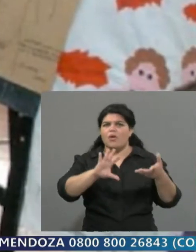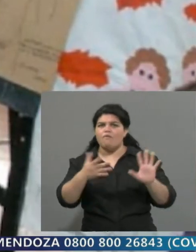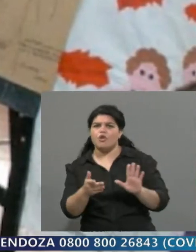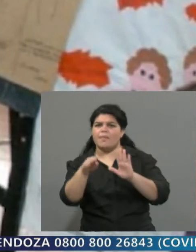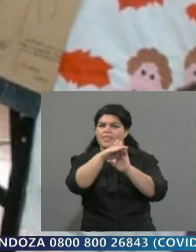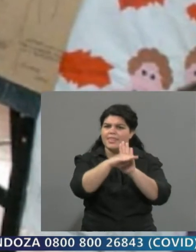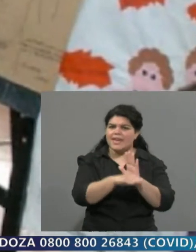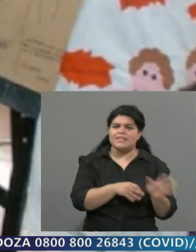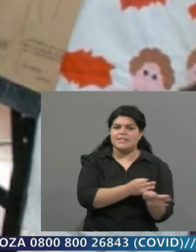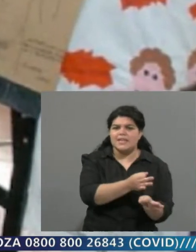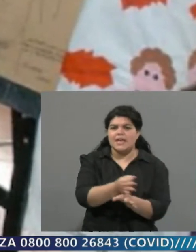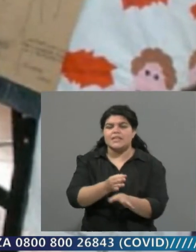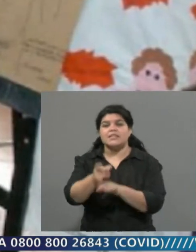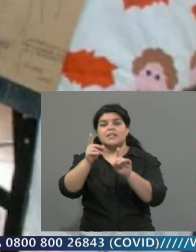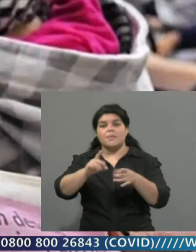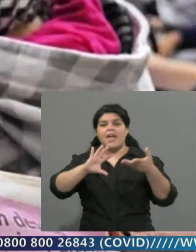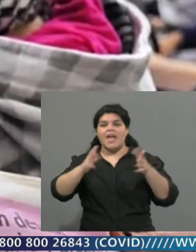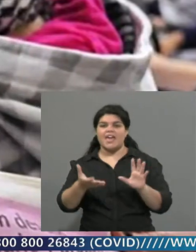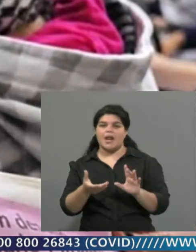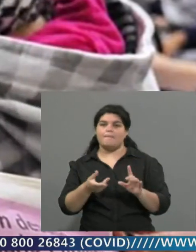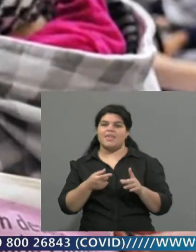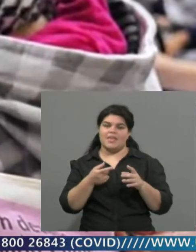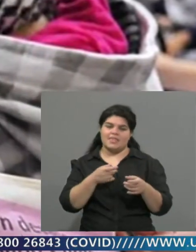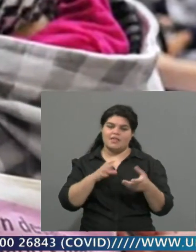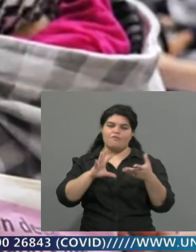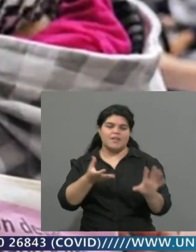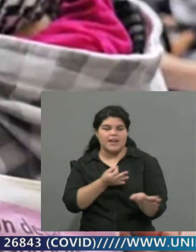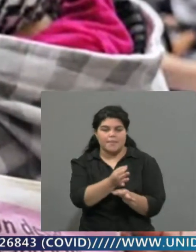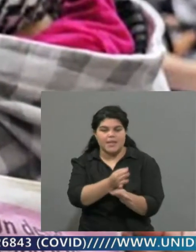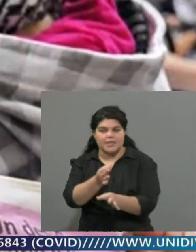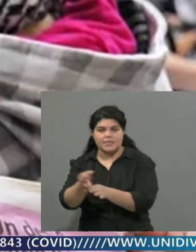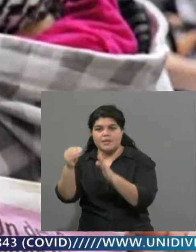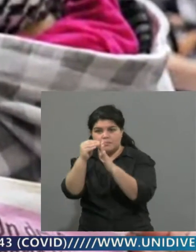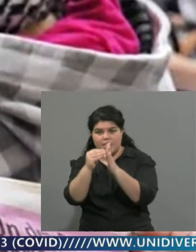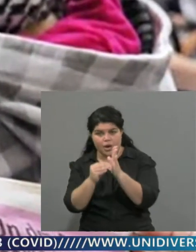de herramientas pedagógicas, elaboración de materiales y seguimiento, evaluación, etc.,